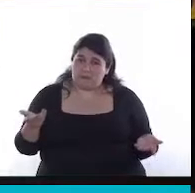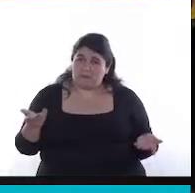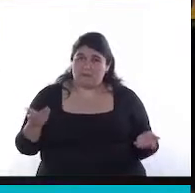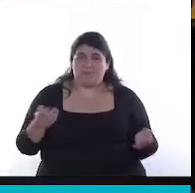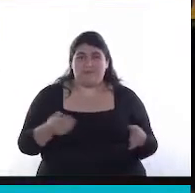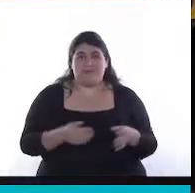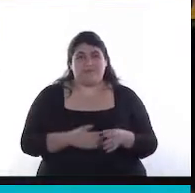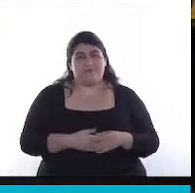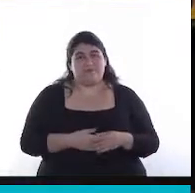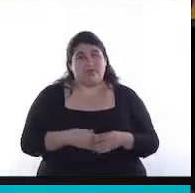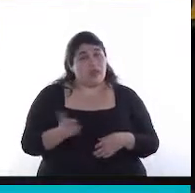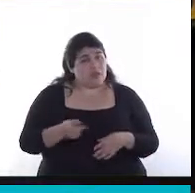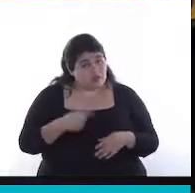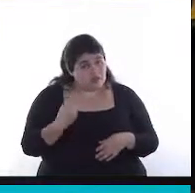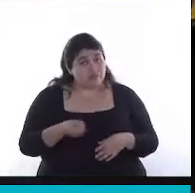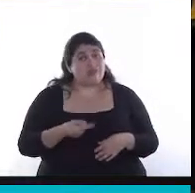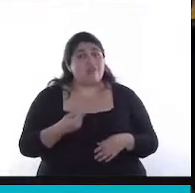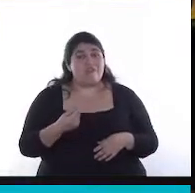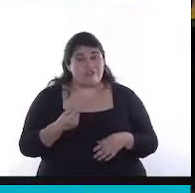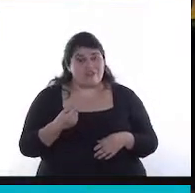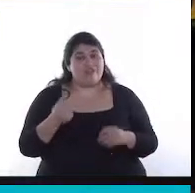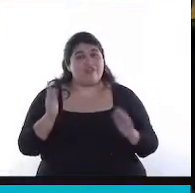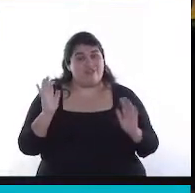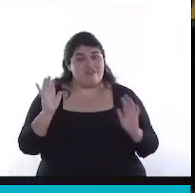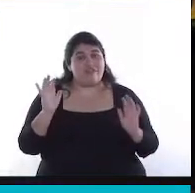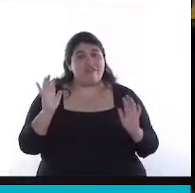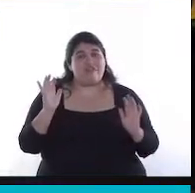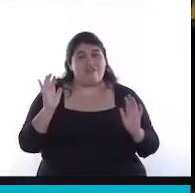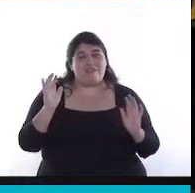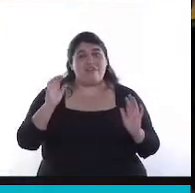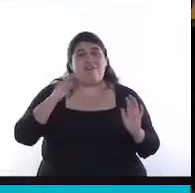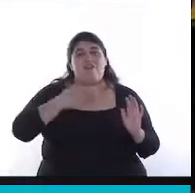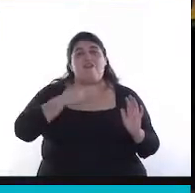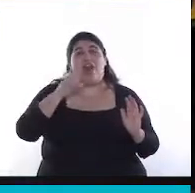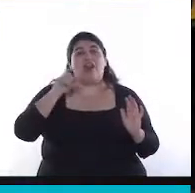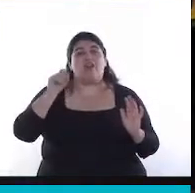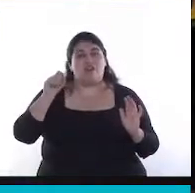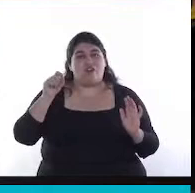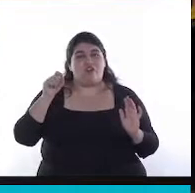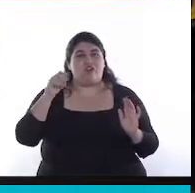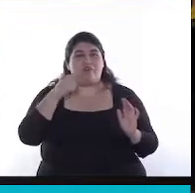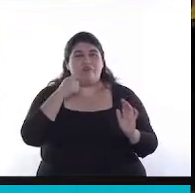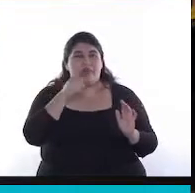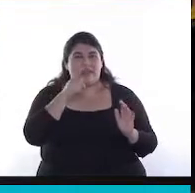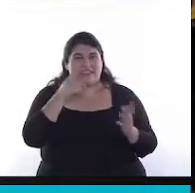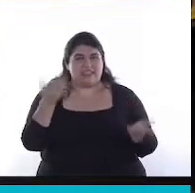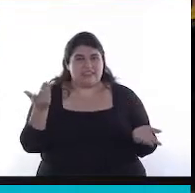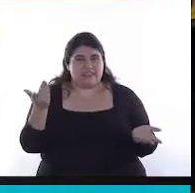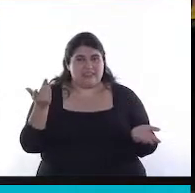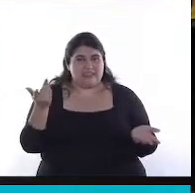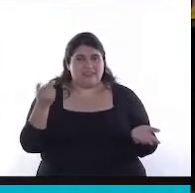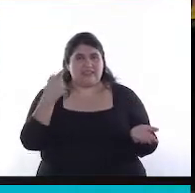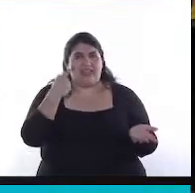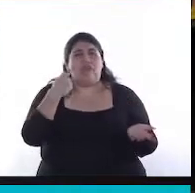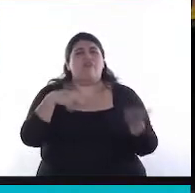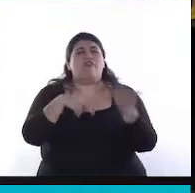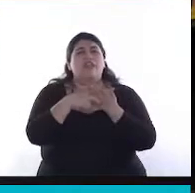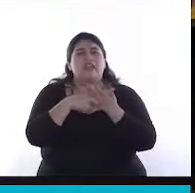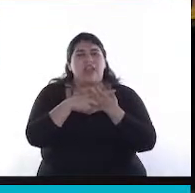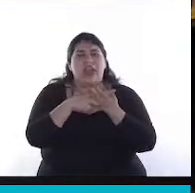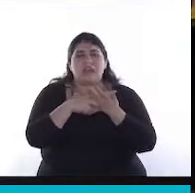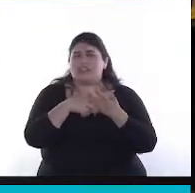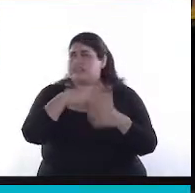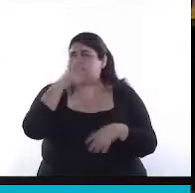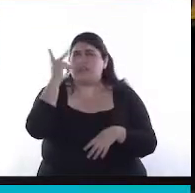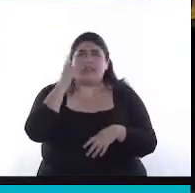nosotros teníamos a hill carbo y maría del carmen falbo cook a kaká fiscales de histerismo